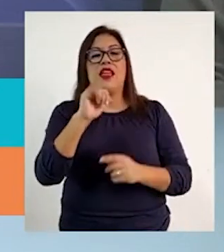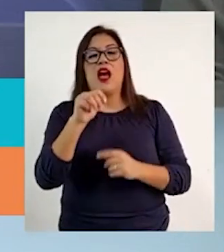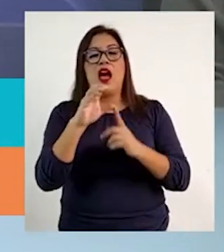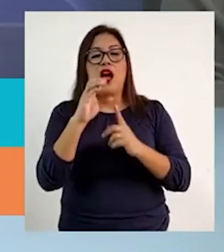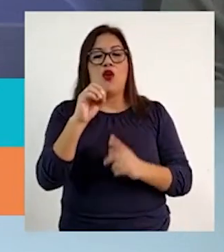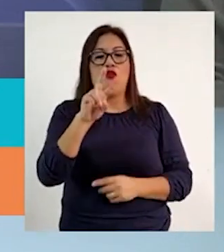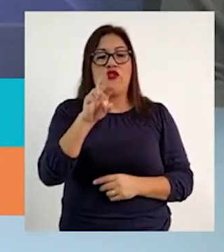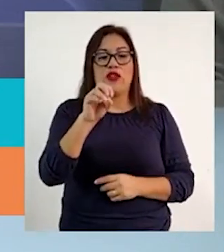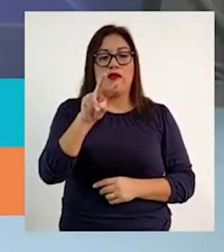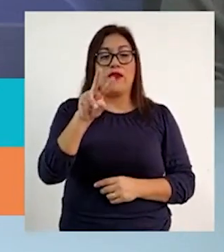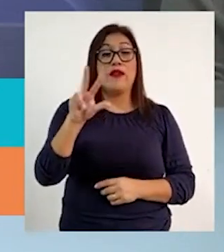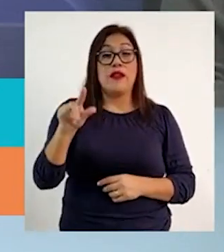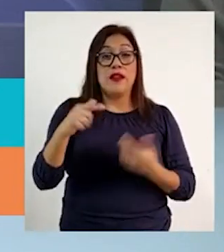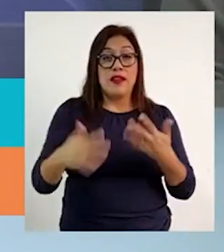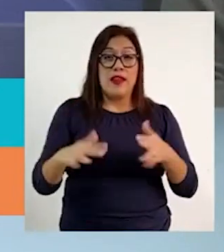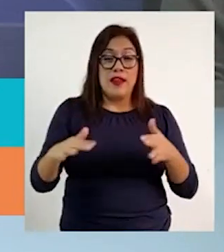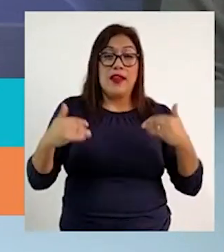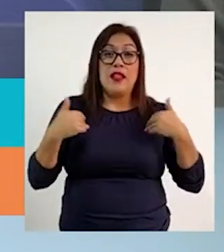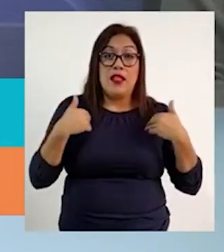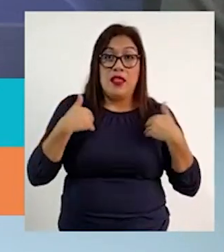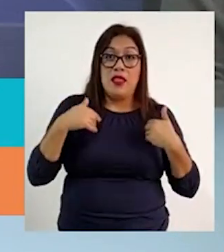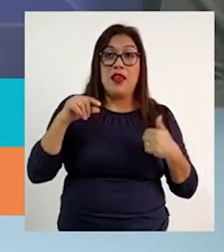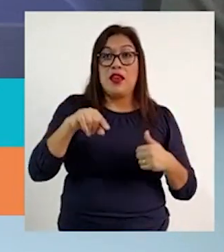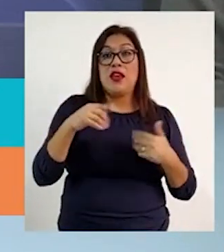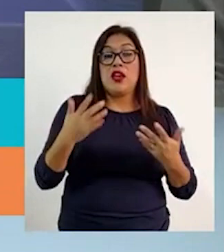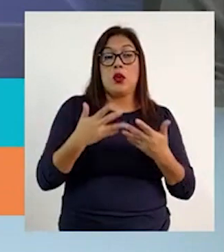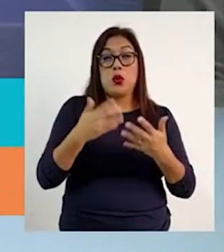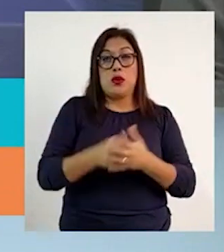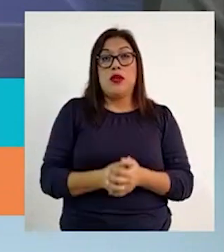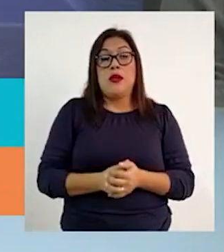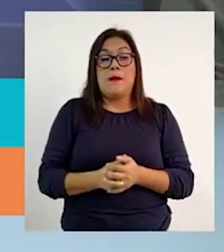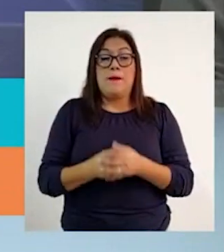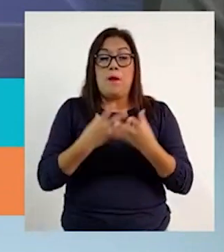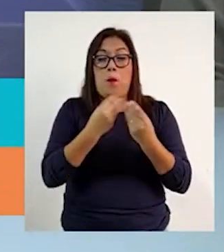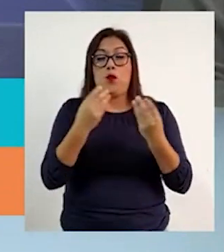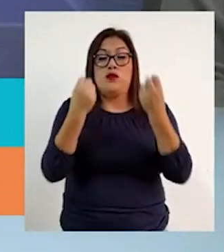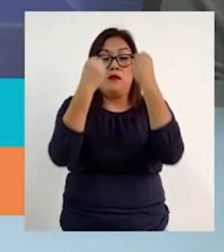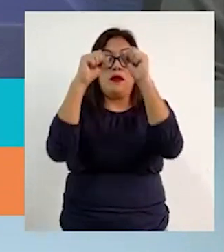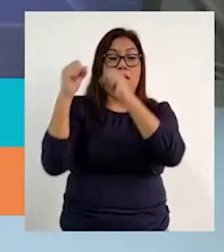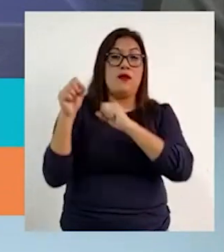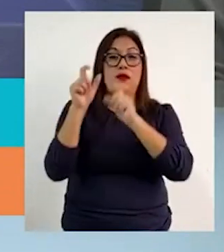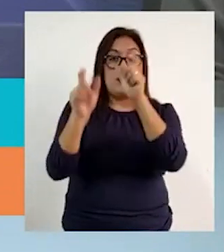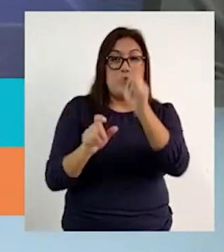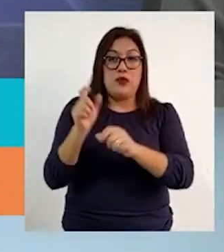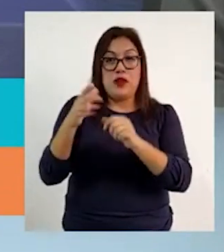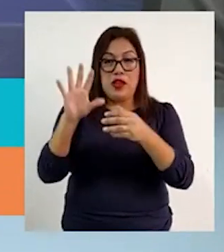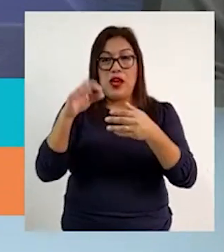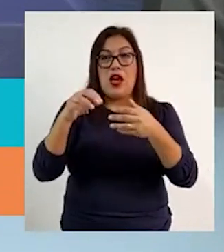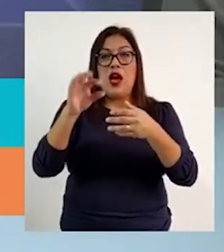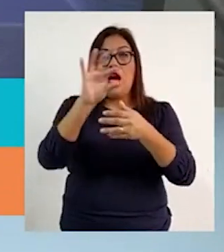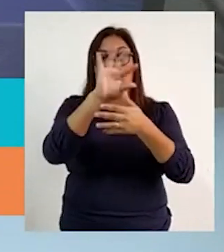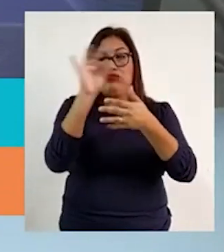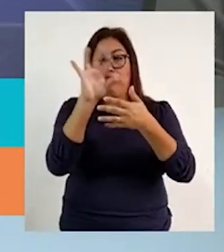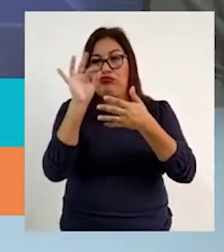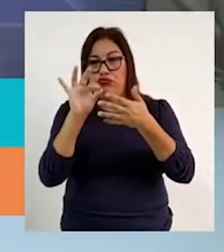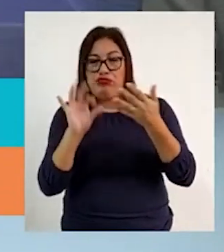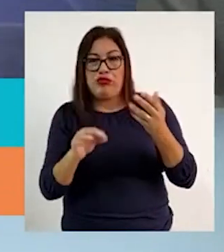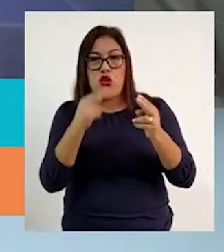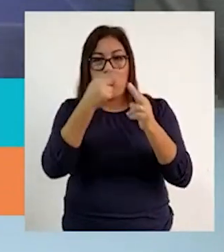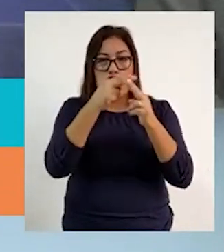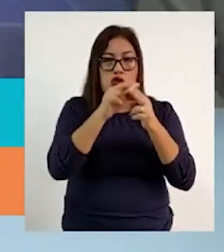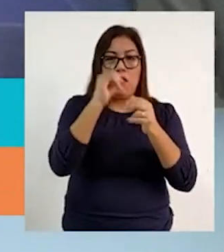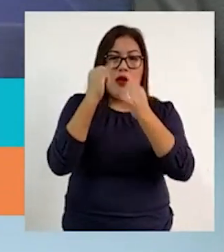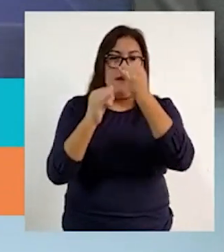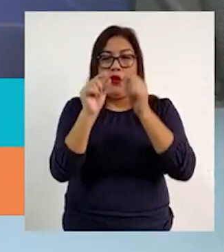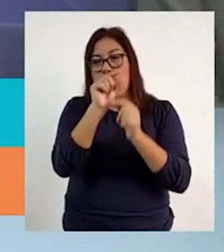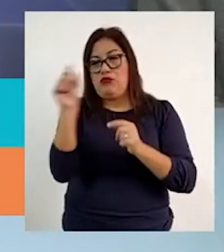tenemos varios deportistas clasificados con nombre y apellido. Aún faltan algunos deportes,